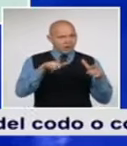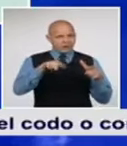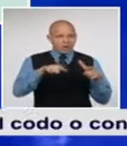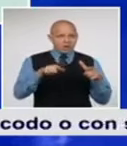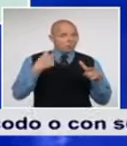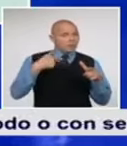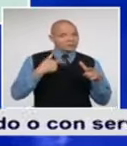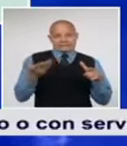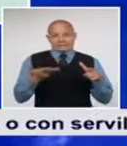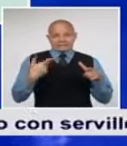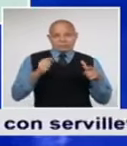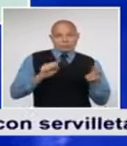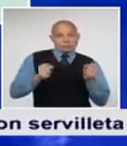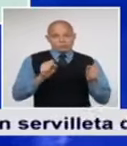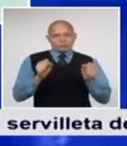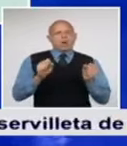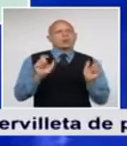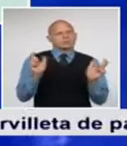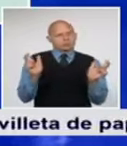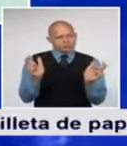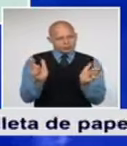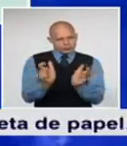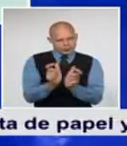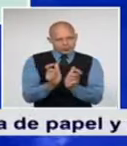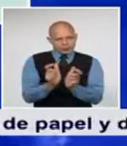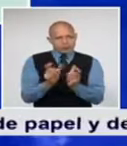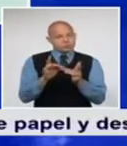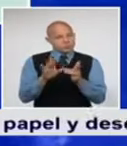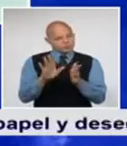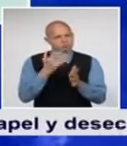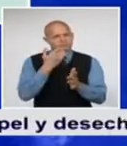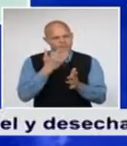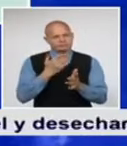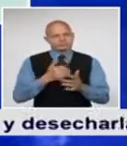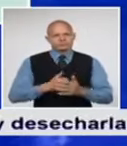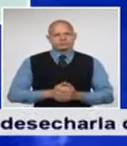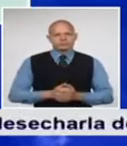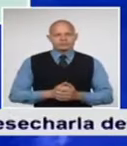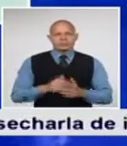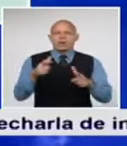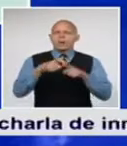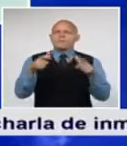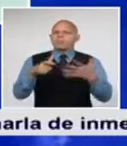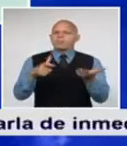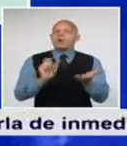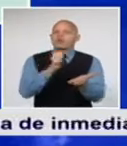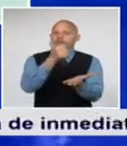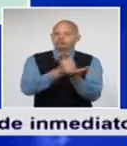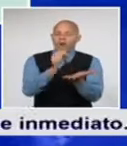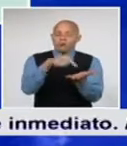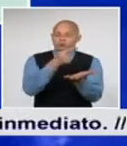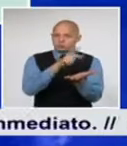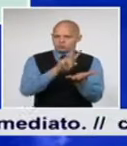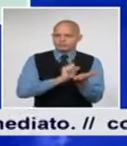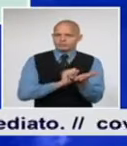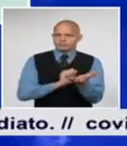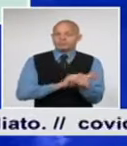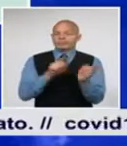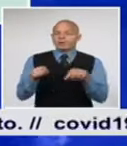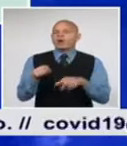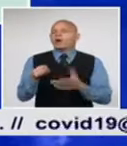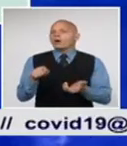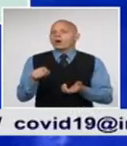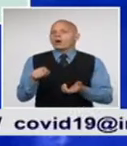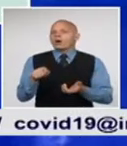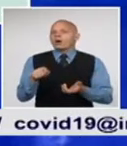arrecian un grupo de medidas y controlan la transmisión. El mayor número en el municipio de Holguín con 12, 2 en Rafael Freire y